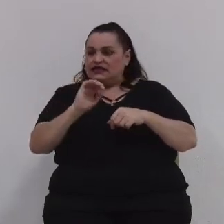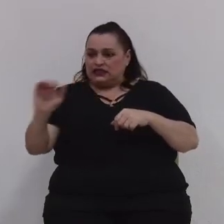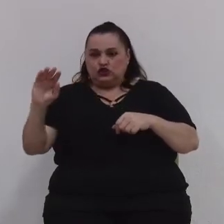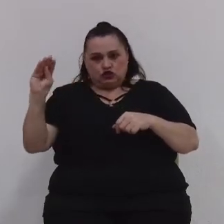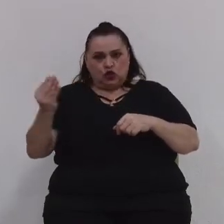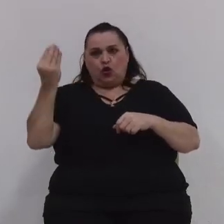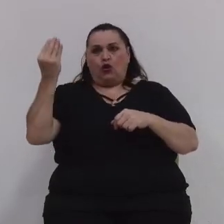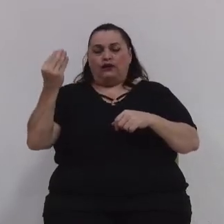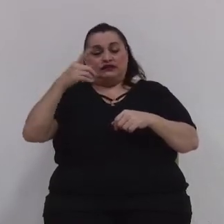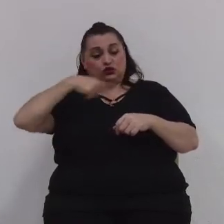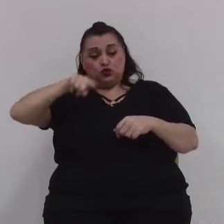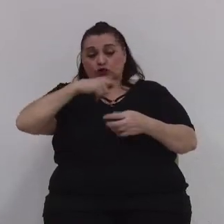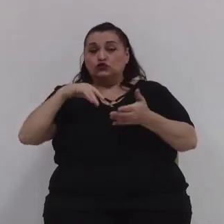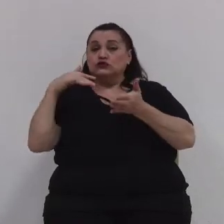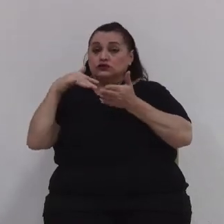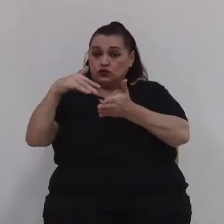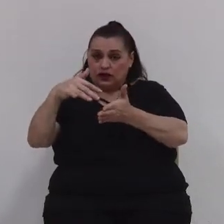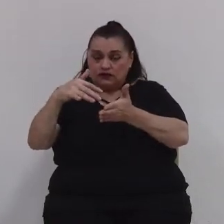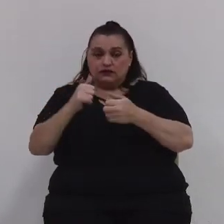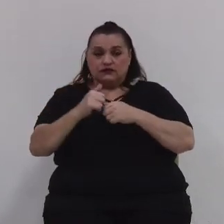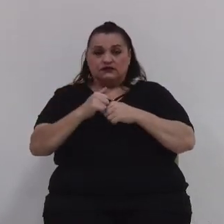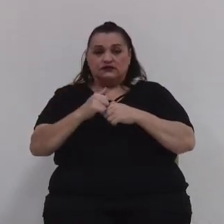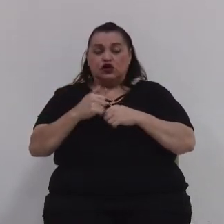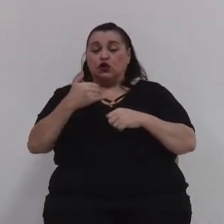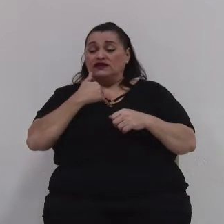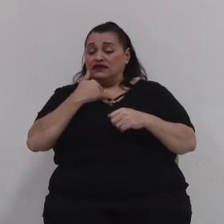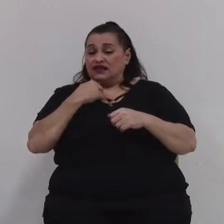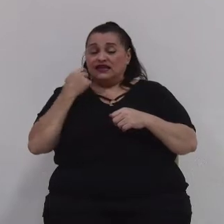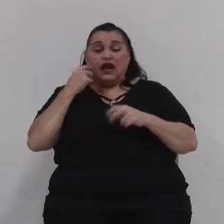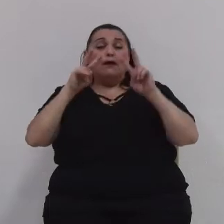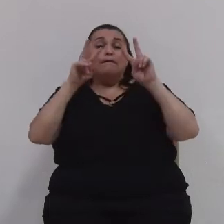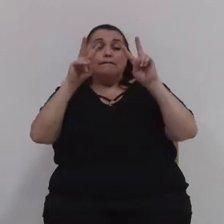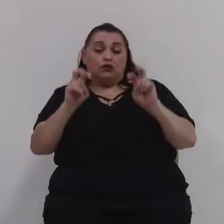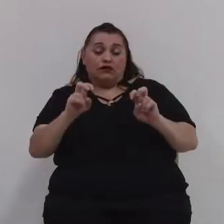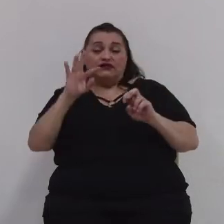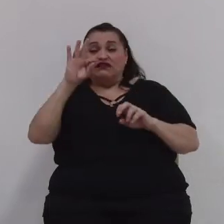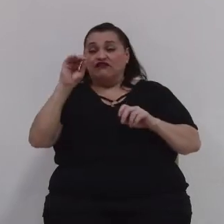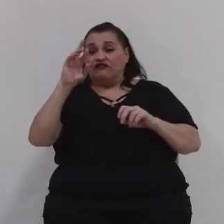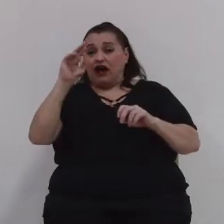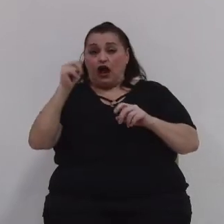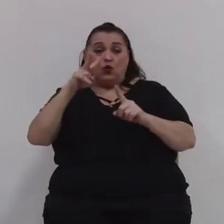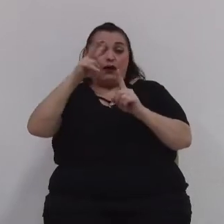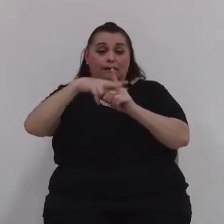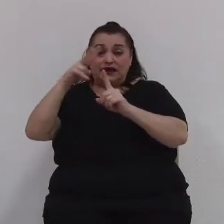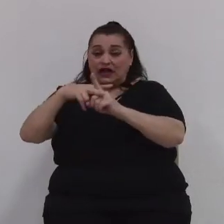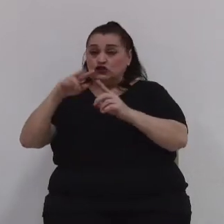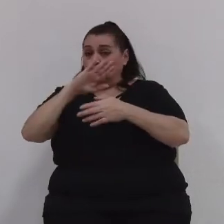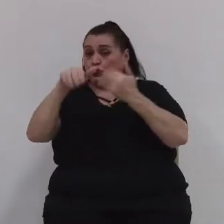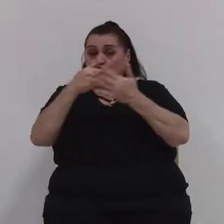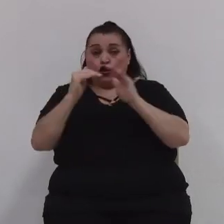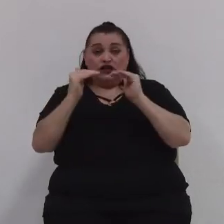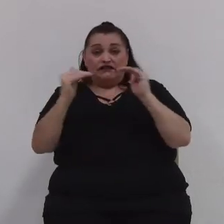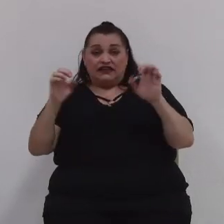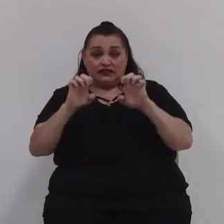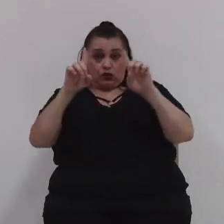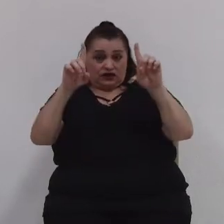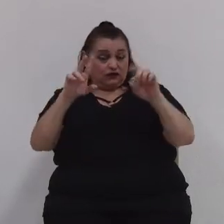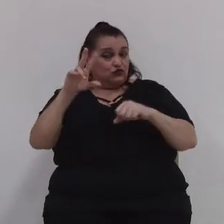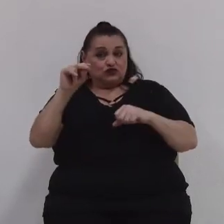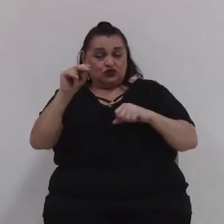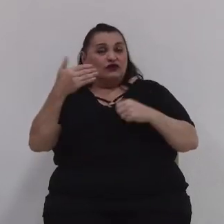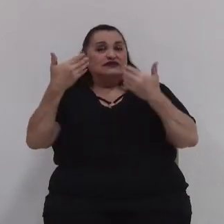jóvenes, de nuestros estudiantes. Lo que se tenía eran las pruebas FARO, que ni siquiera eran de aplicación a todos los niveles educativos, y además